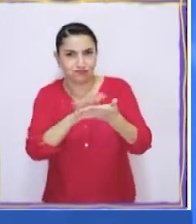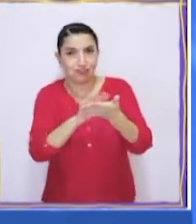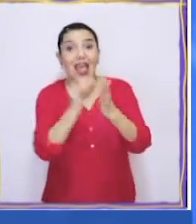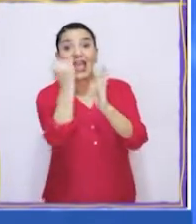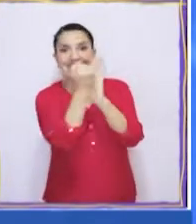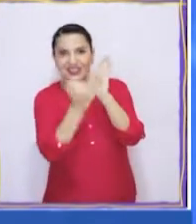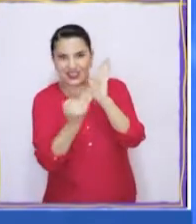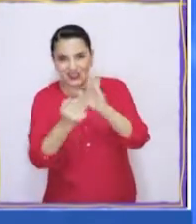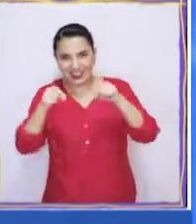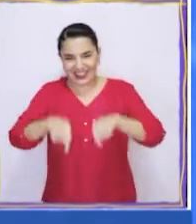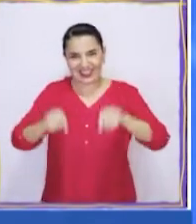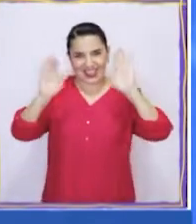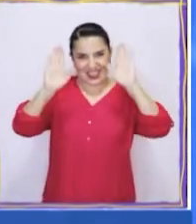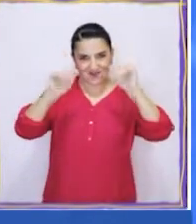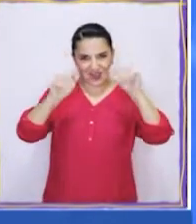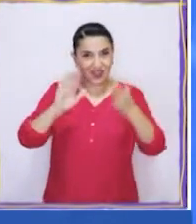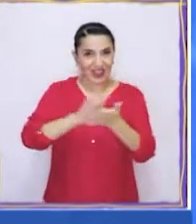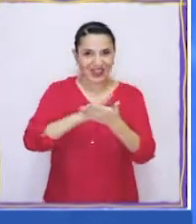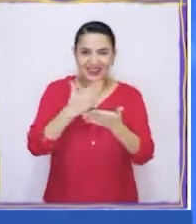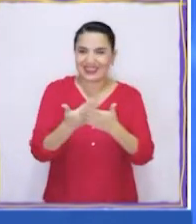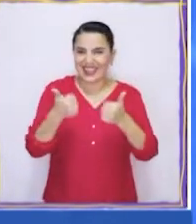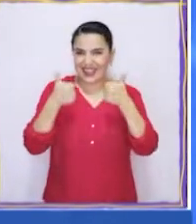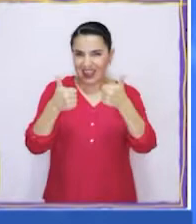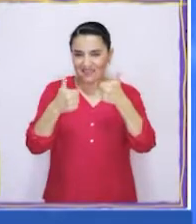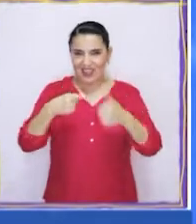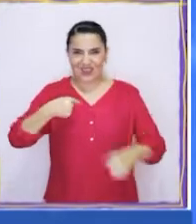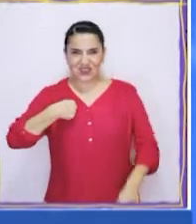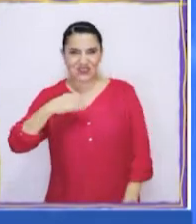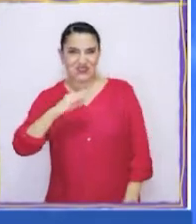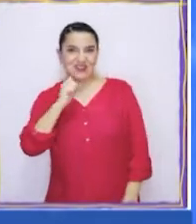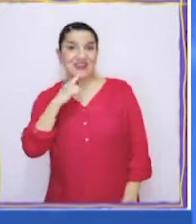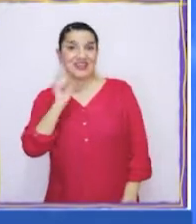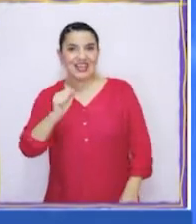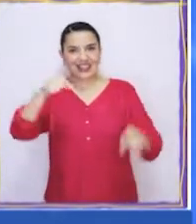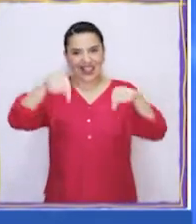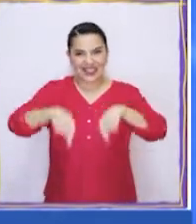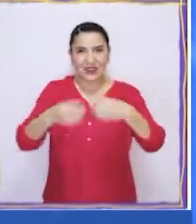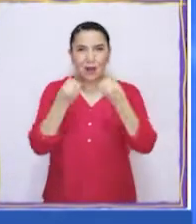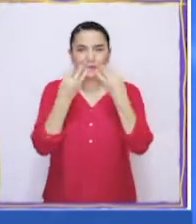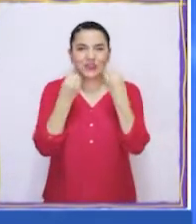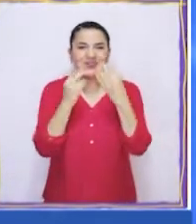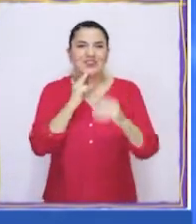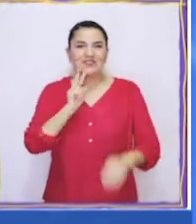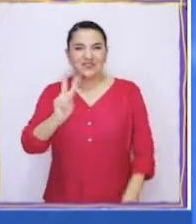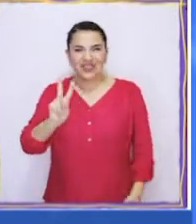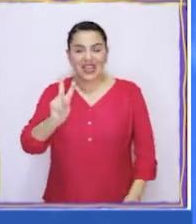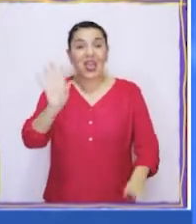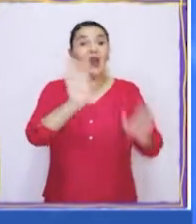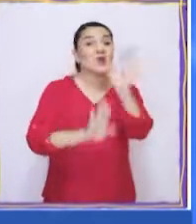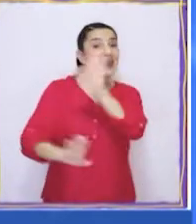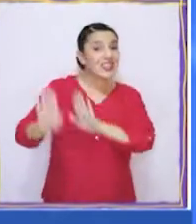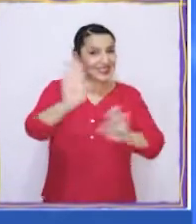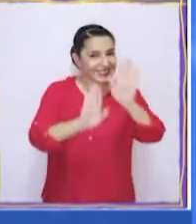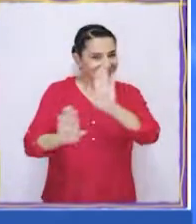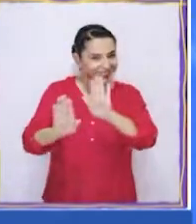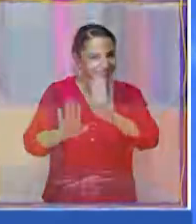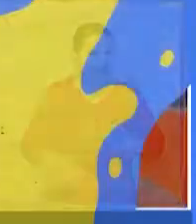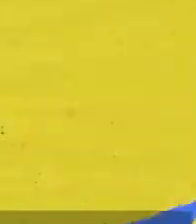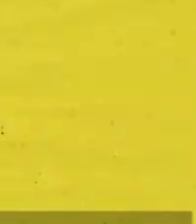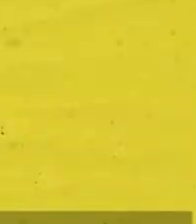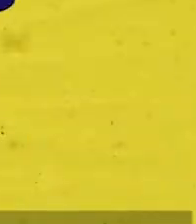yo aquí me despido que estén muy bien soy catalina y esto es aprendo te de cuídense